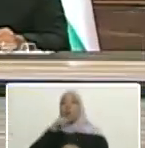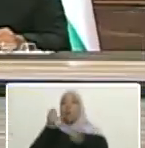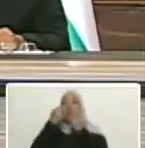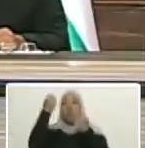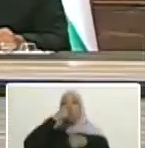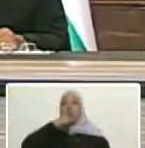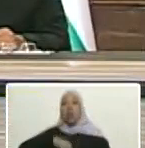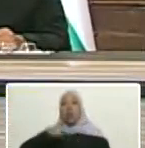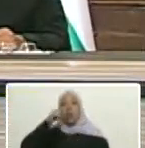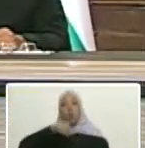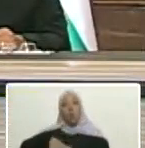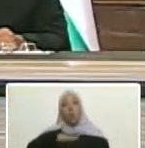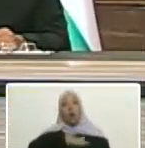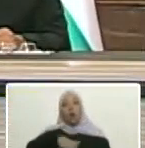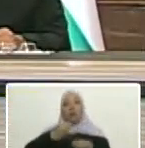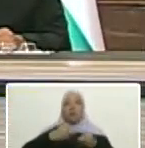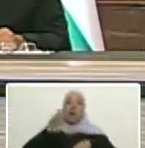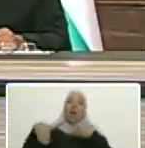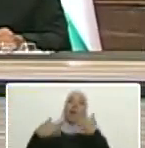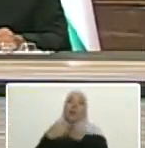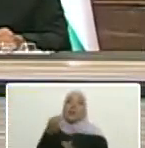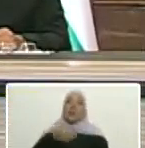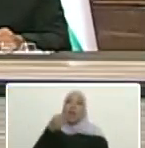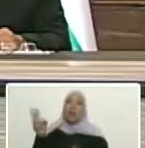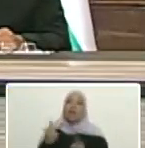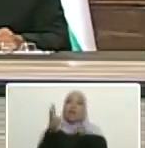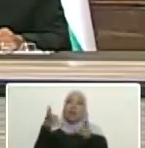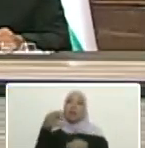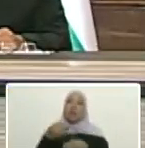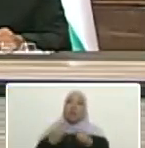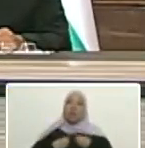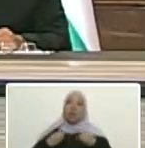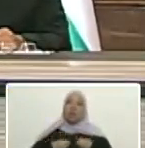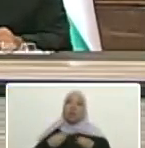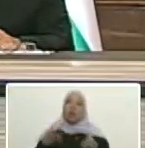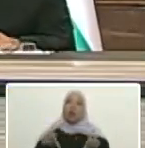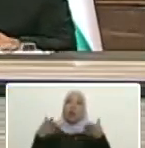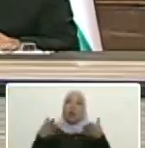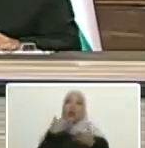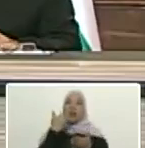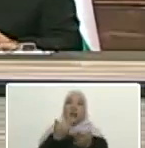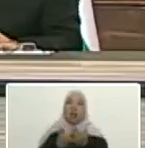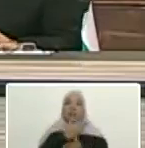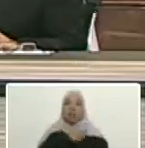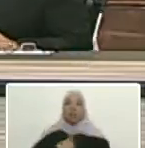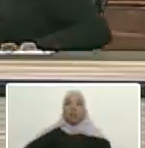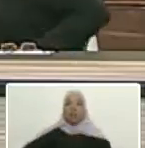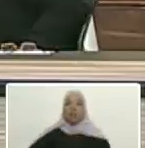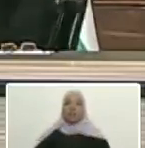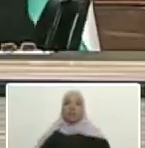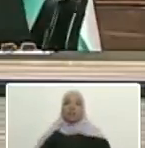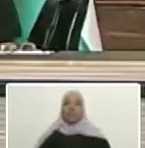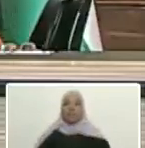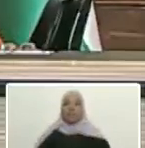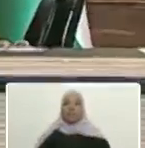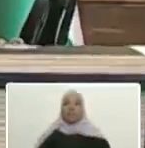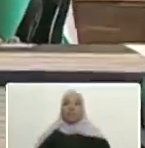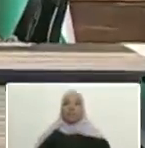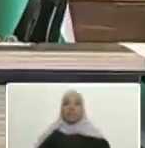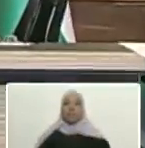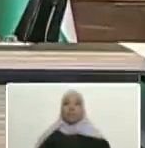pueblo saharaui! ¡Hasta la victoria siempre! ¡Venceremos! Muchas gracias, presidente. Bien, allí tenían